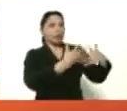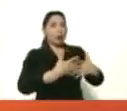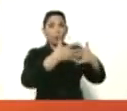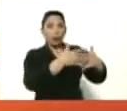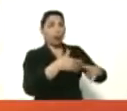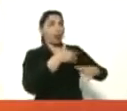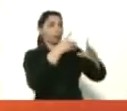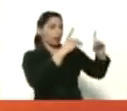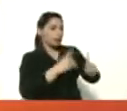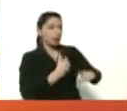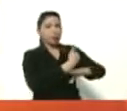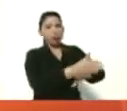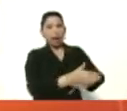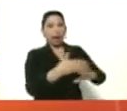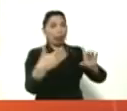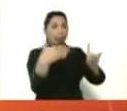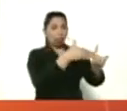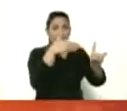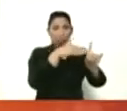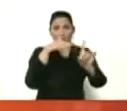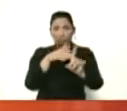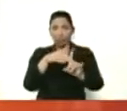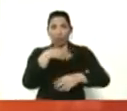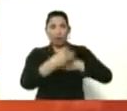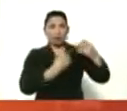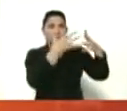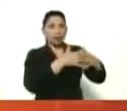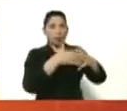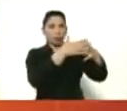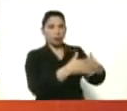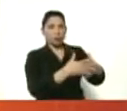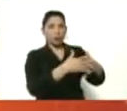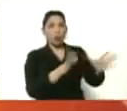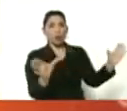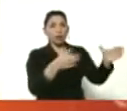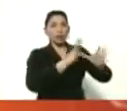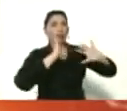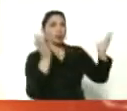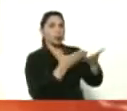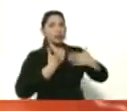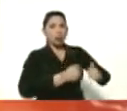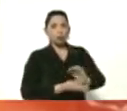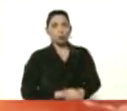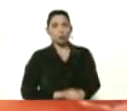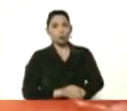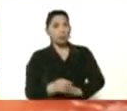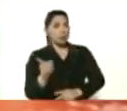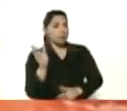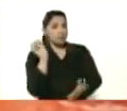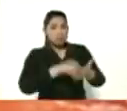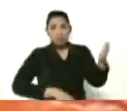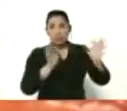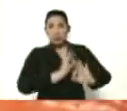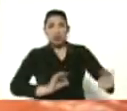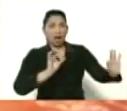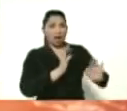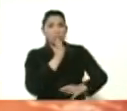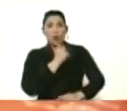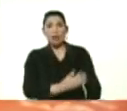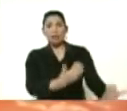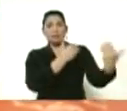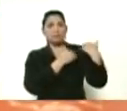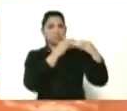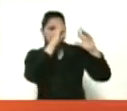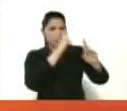del ataque que hace Estados Unidos a la OMS, no habla del irrespeto que hace Jair Bolsonaro